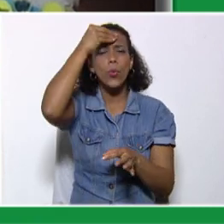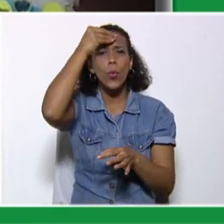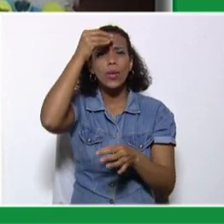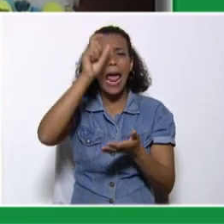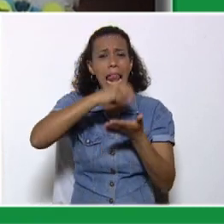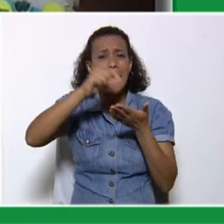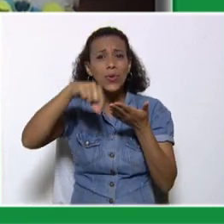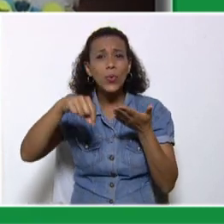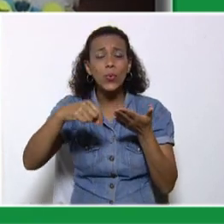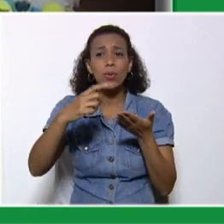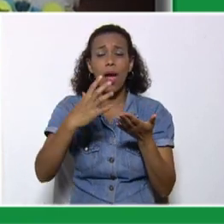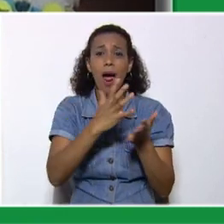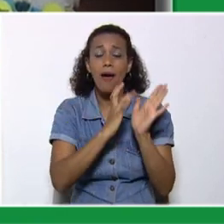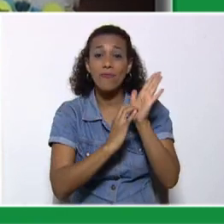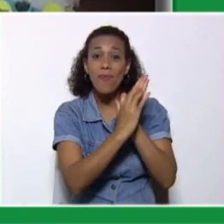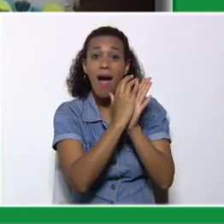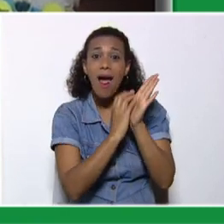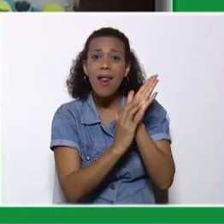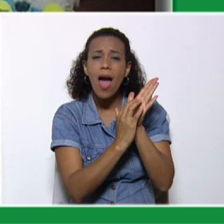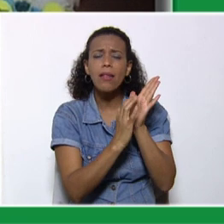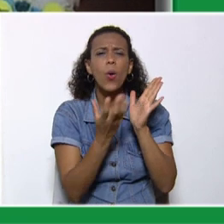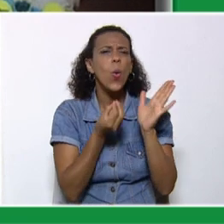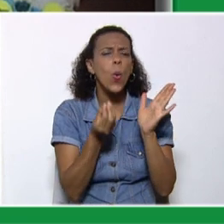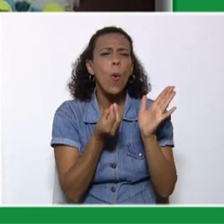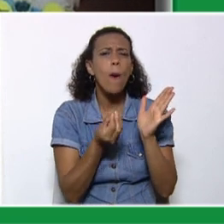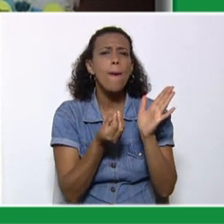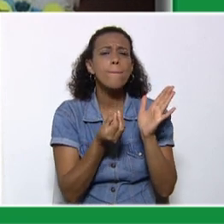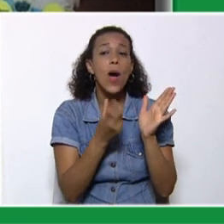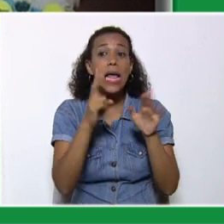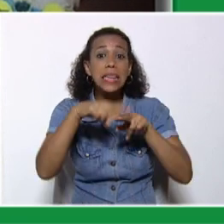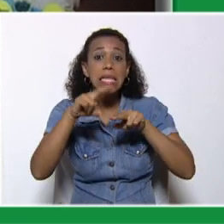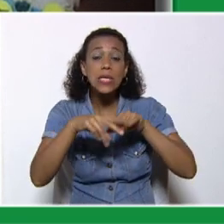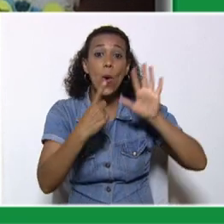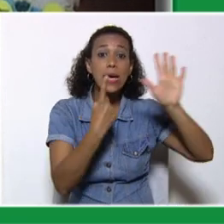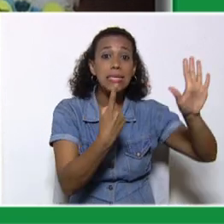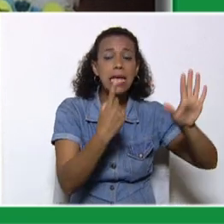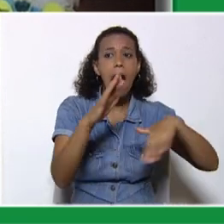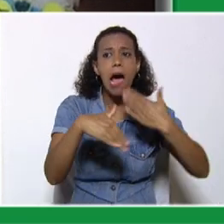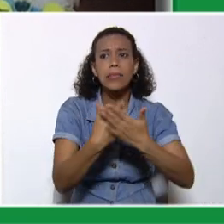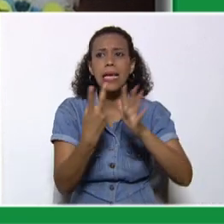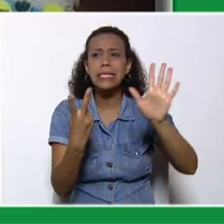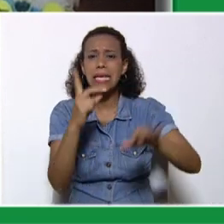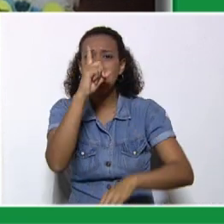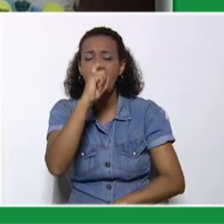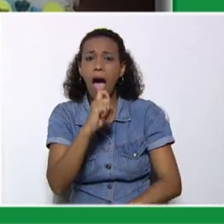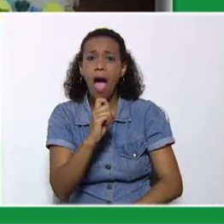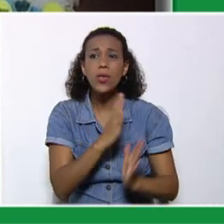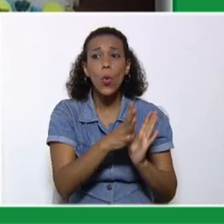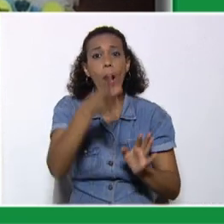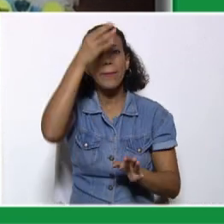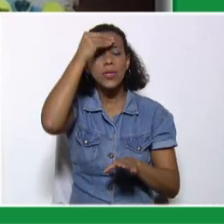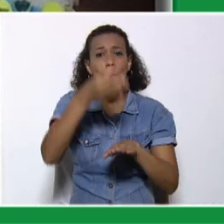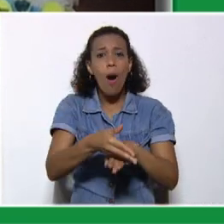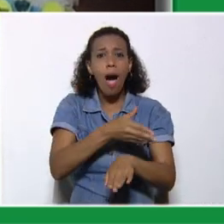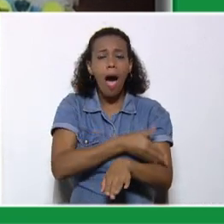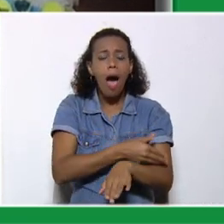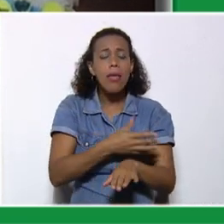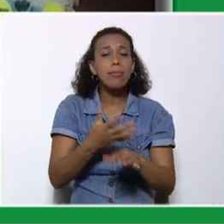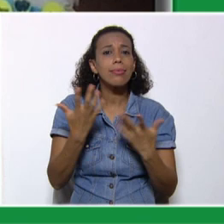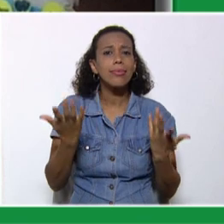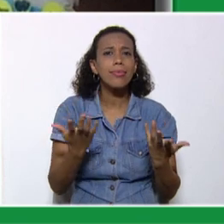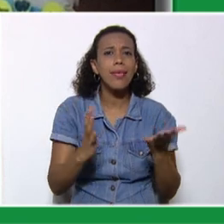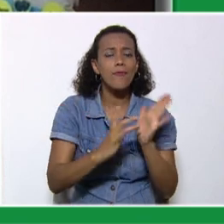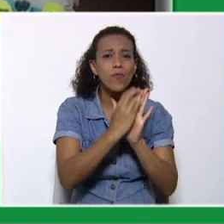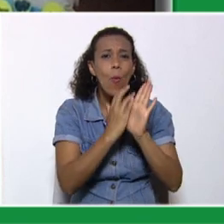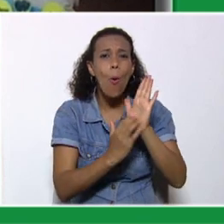proceso de lectura y escritura en el código braille, podemos estar hablando en niños de 6 a 7 años que hayan adquirido y consolidado previamente